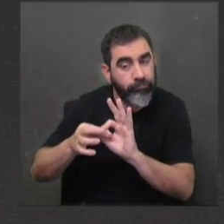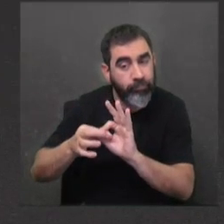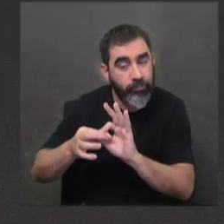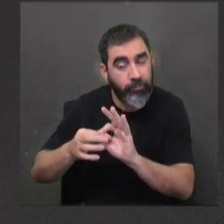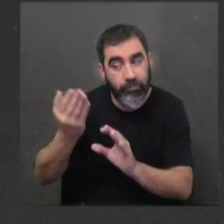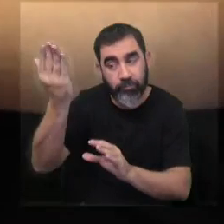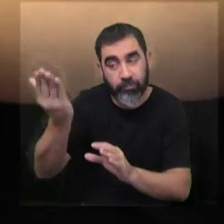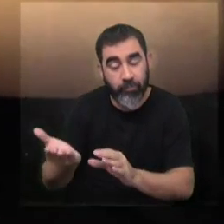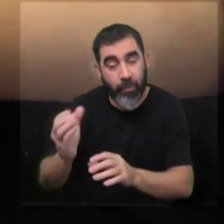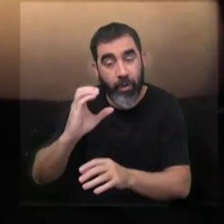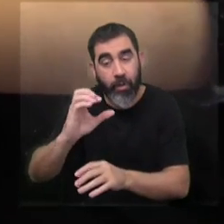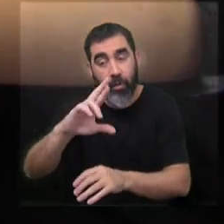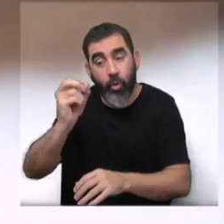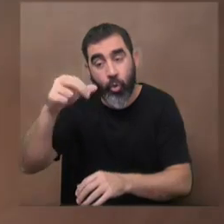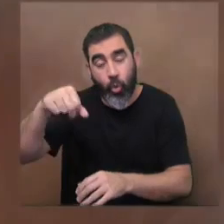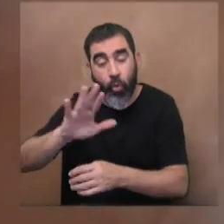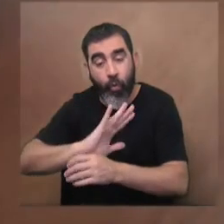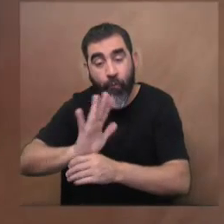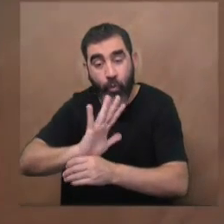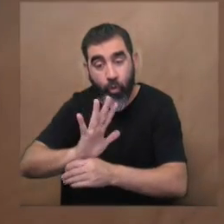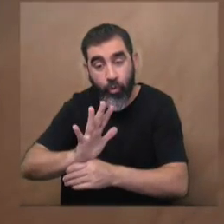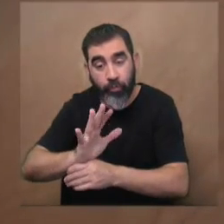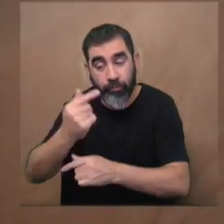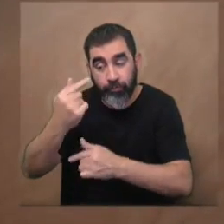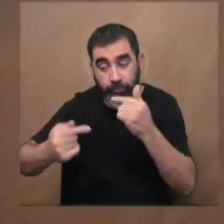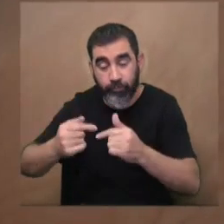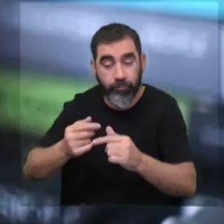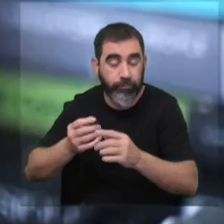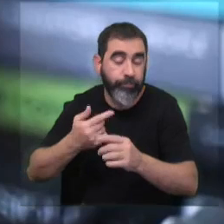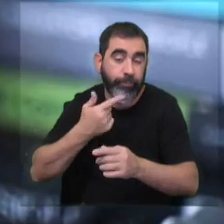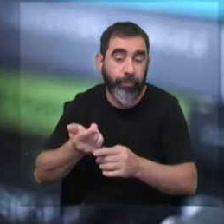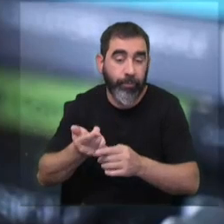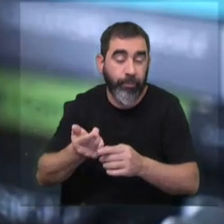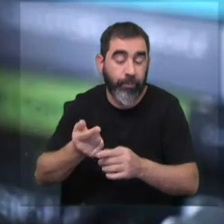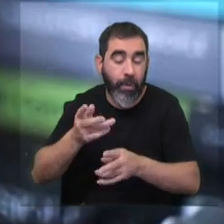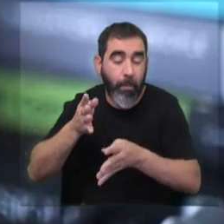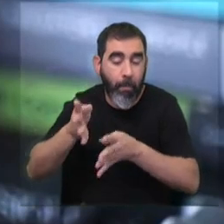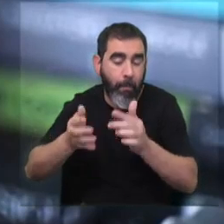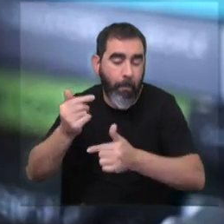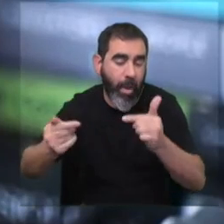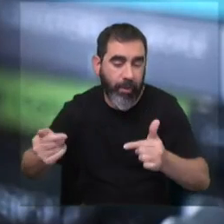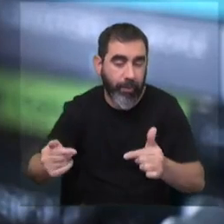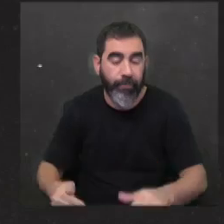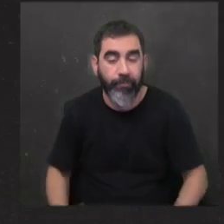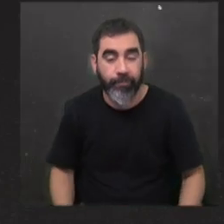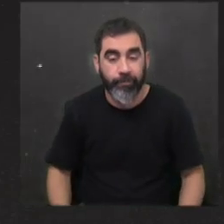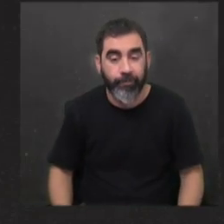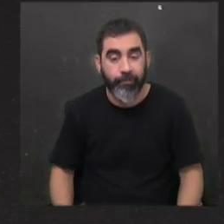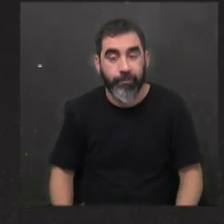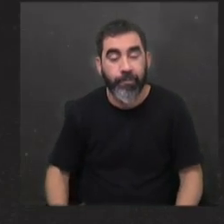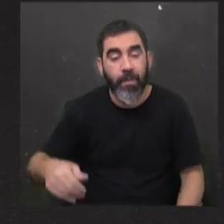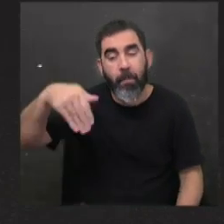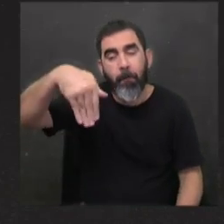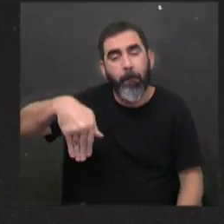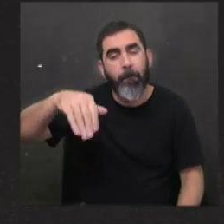perfiles cronobiológicos estimados a partir de los instrumentos que utilizamos, por ejemplo la actimetría o la melatonina